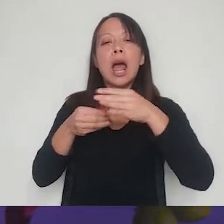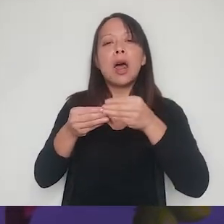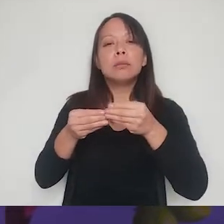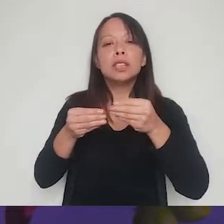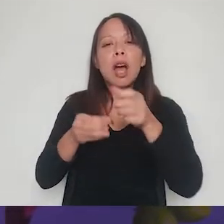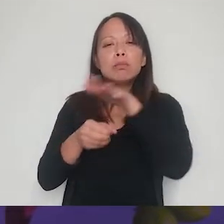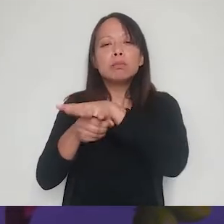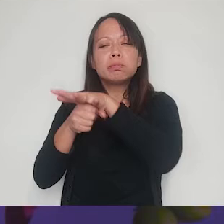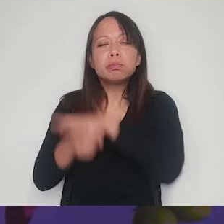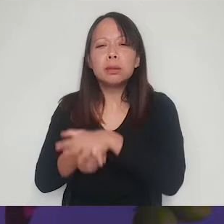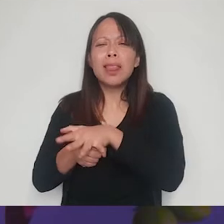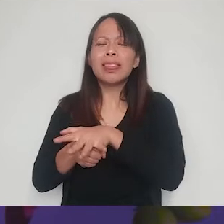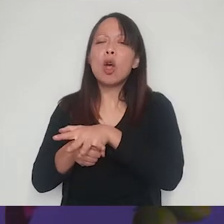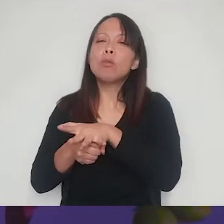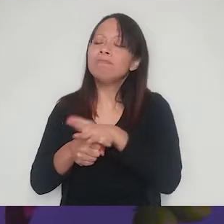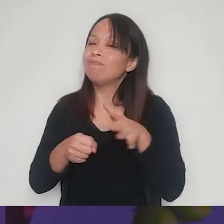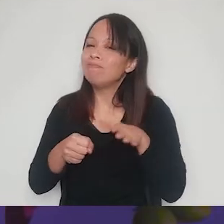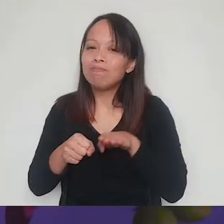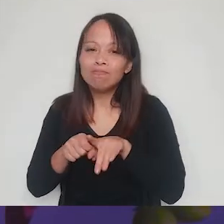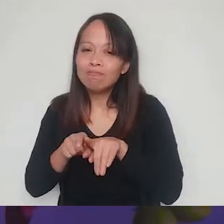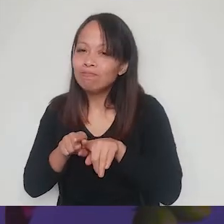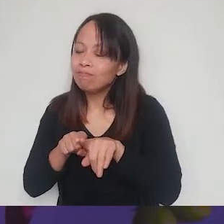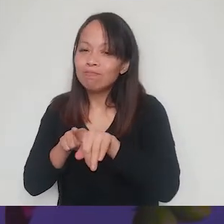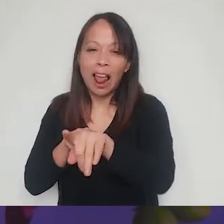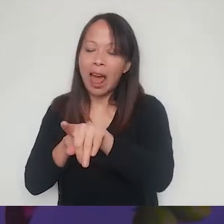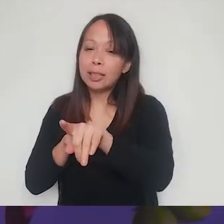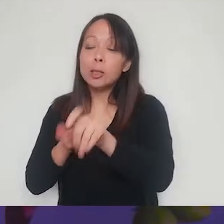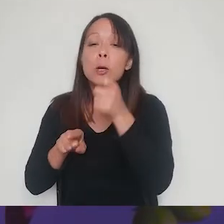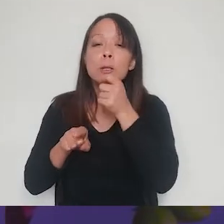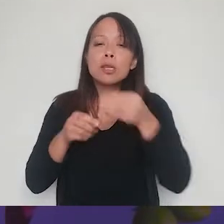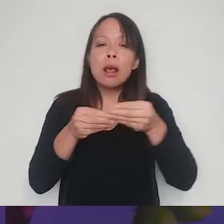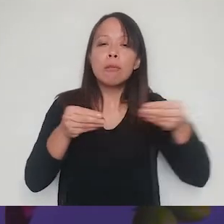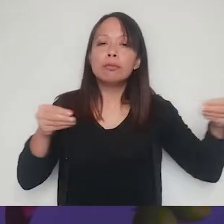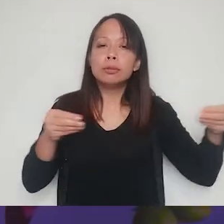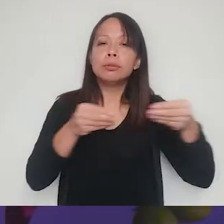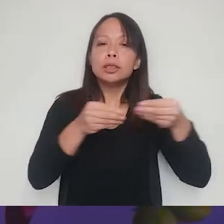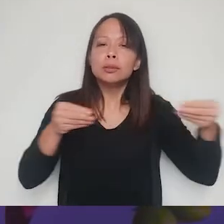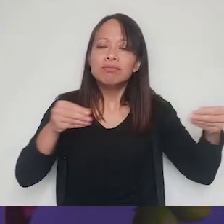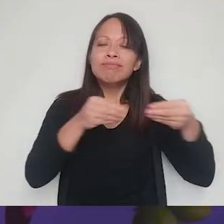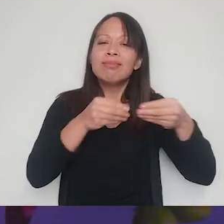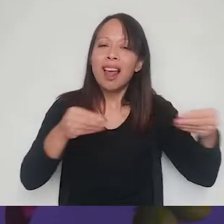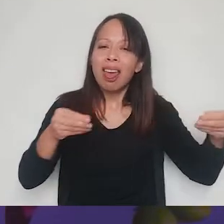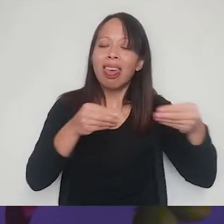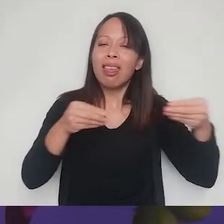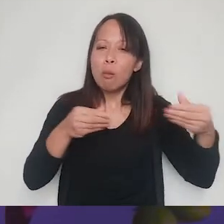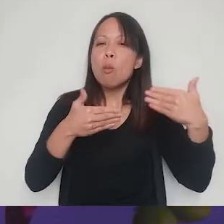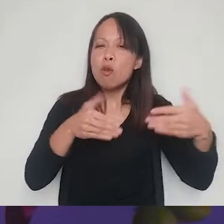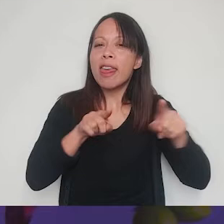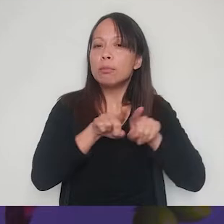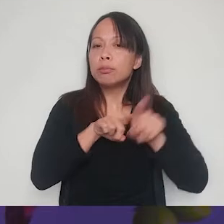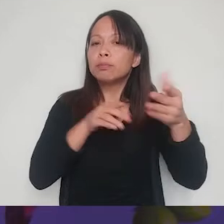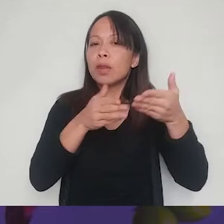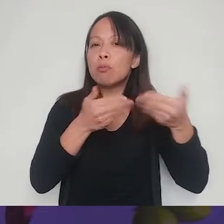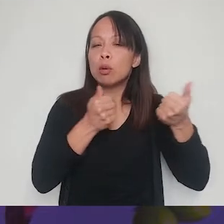y si la cromatina está laxa, la polimerasa va rápida; si la cromatina está lenta, la polimerasa va más lento, como el camión en el camino